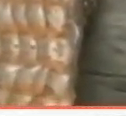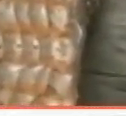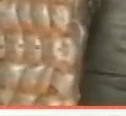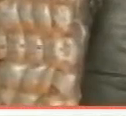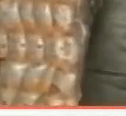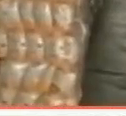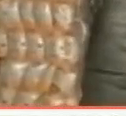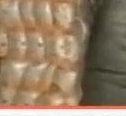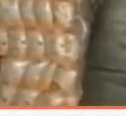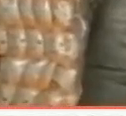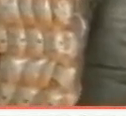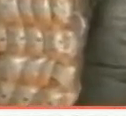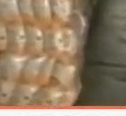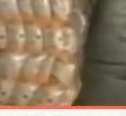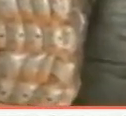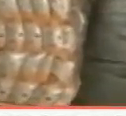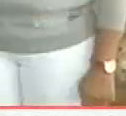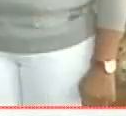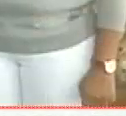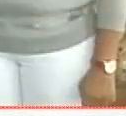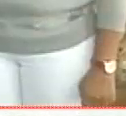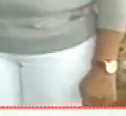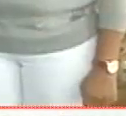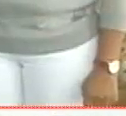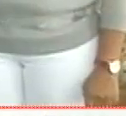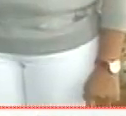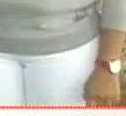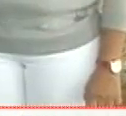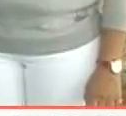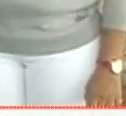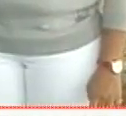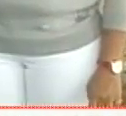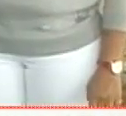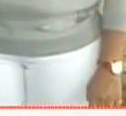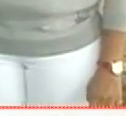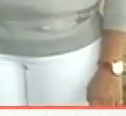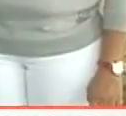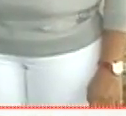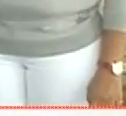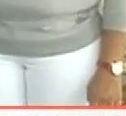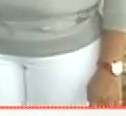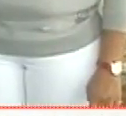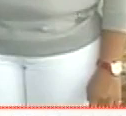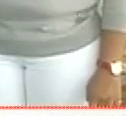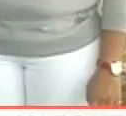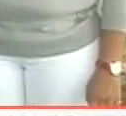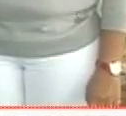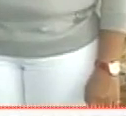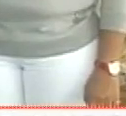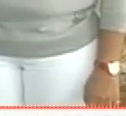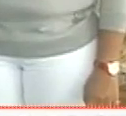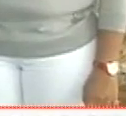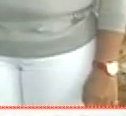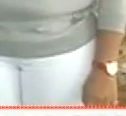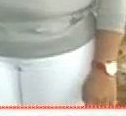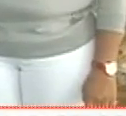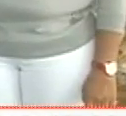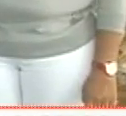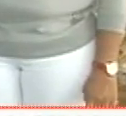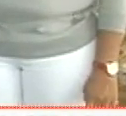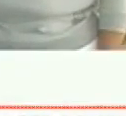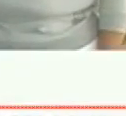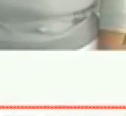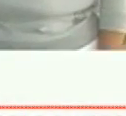trabajando para nuestro pueblo, para seguir produciendo. Desde acá de Portuguesa, presidente, seguimos trabajando, seguimos